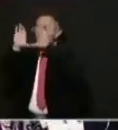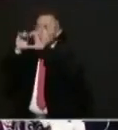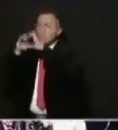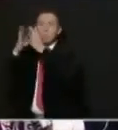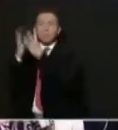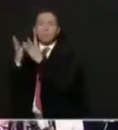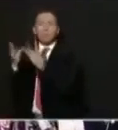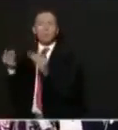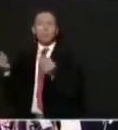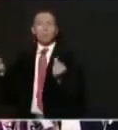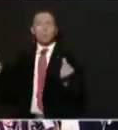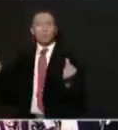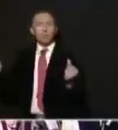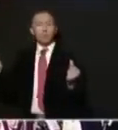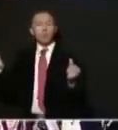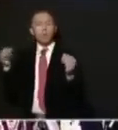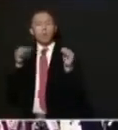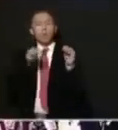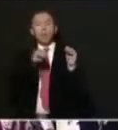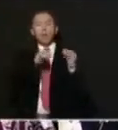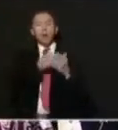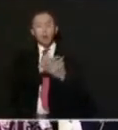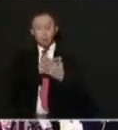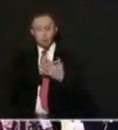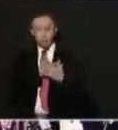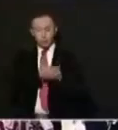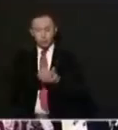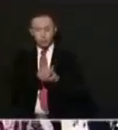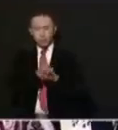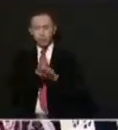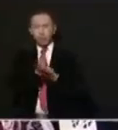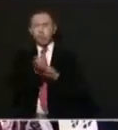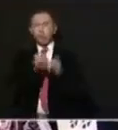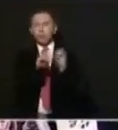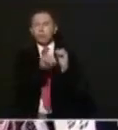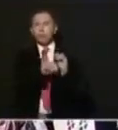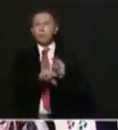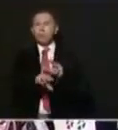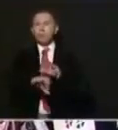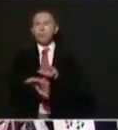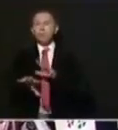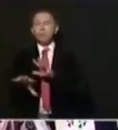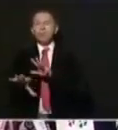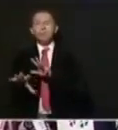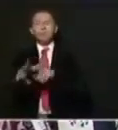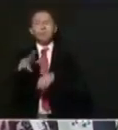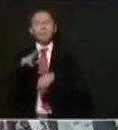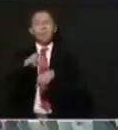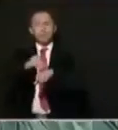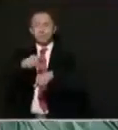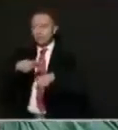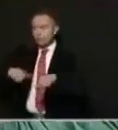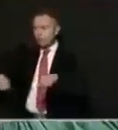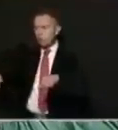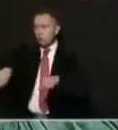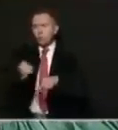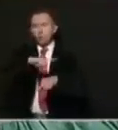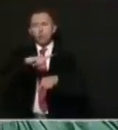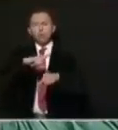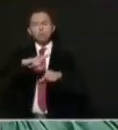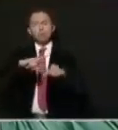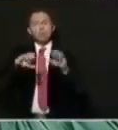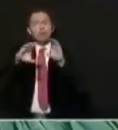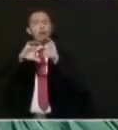la luz del amor nos permita unirnos al concierto de